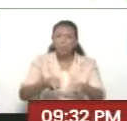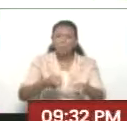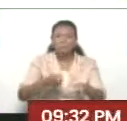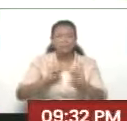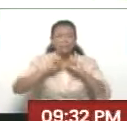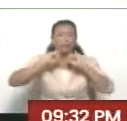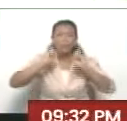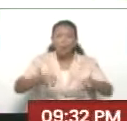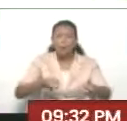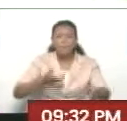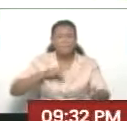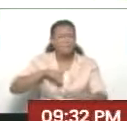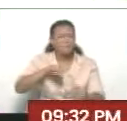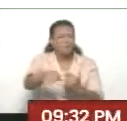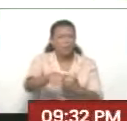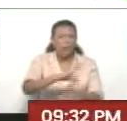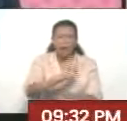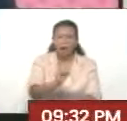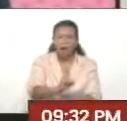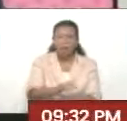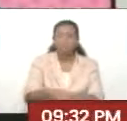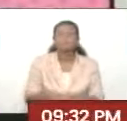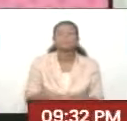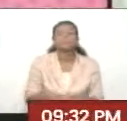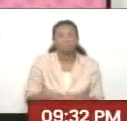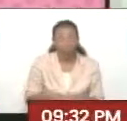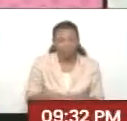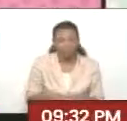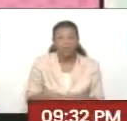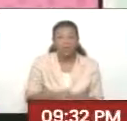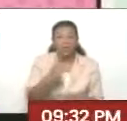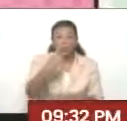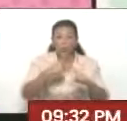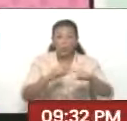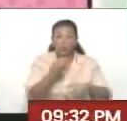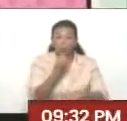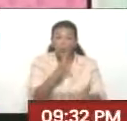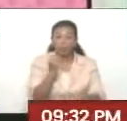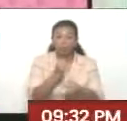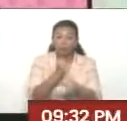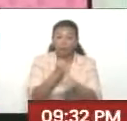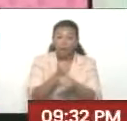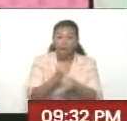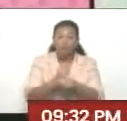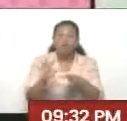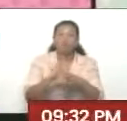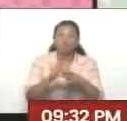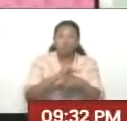rapidito. Bueno, mi comandante, el 1x10 del buen gobierno